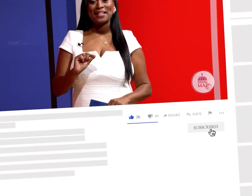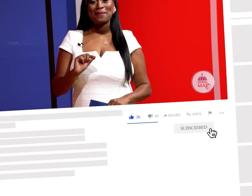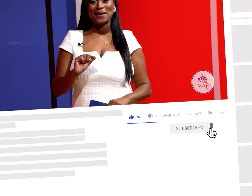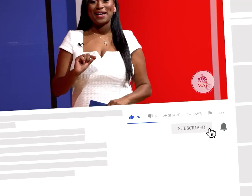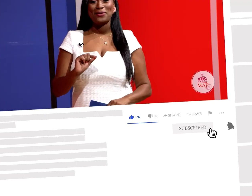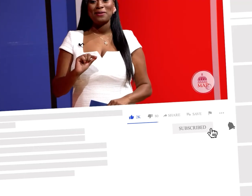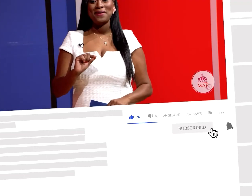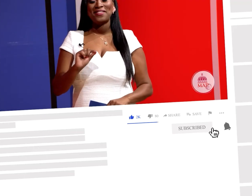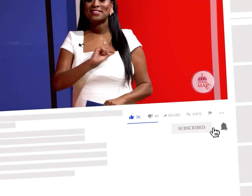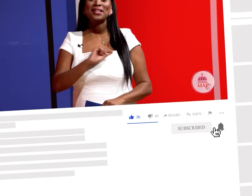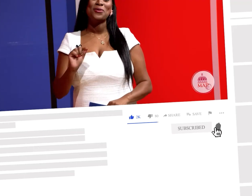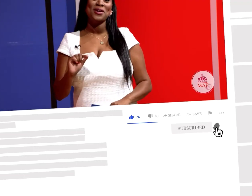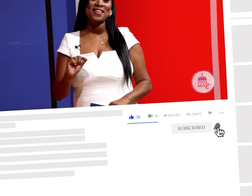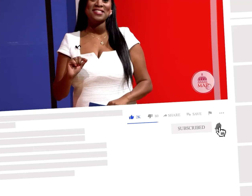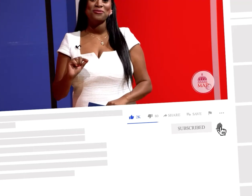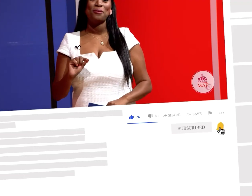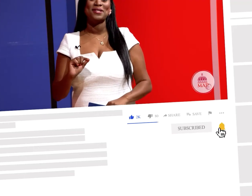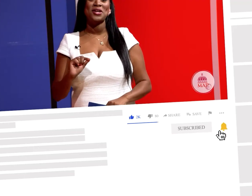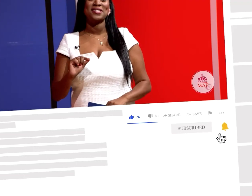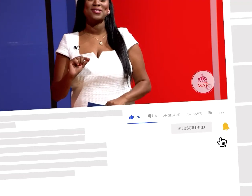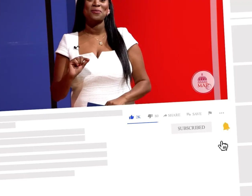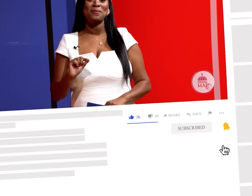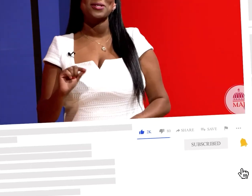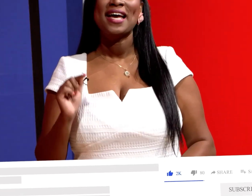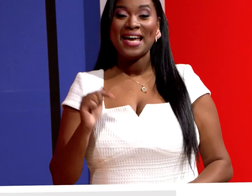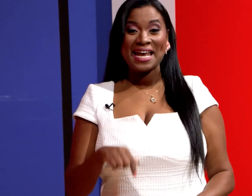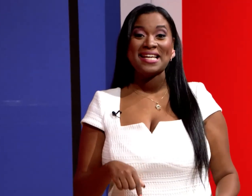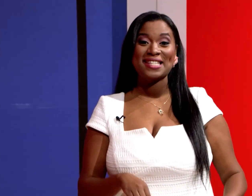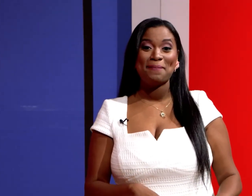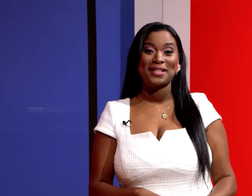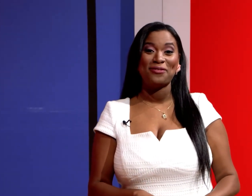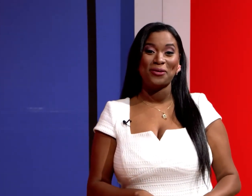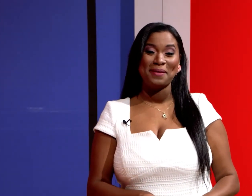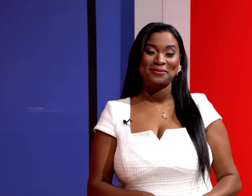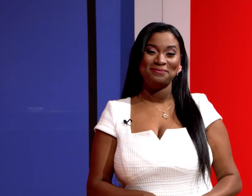a la campanita para que no te pierdas ninguna de las informaciones que subimos en esta plataforma.